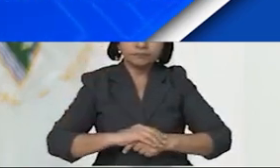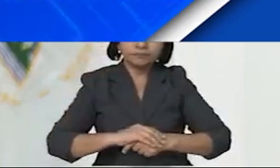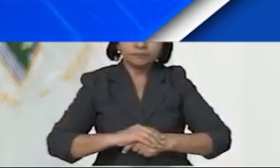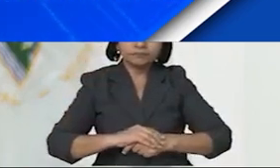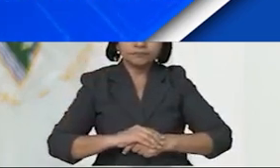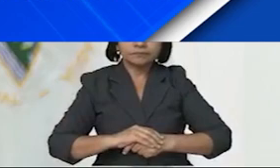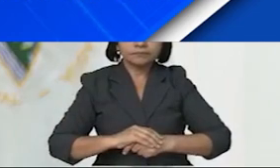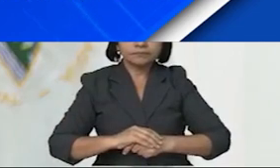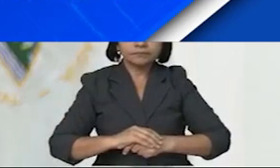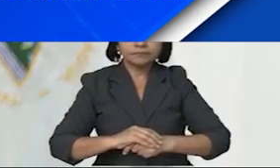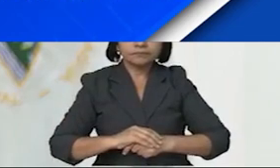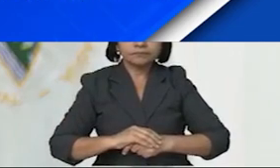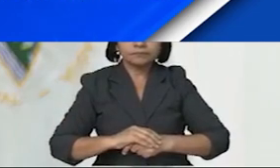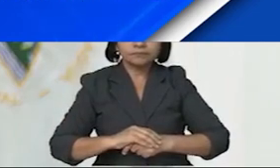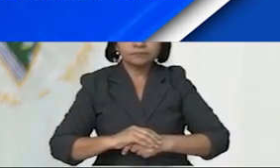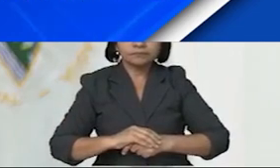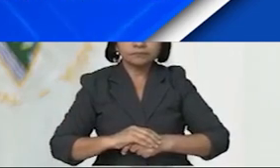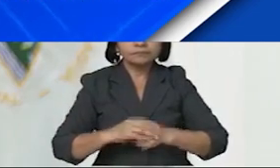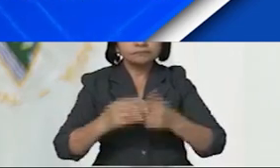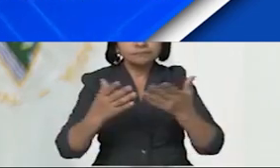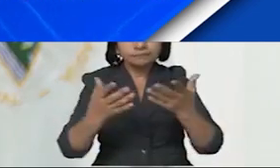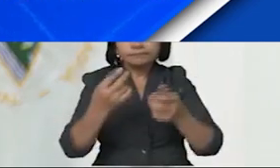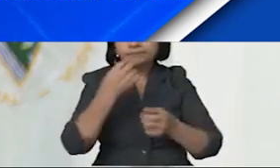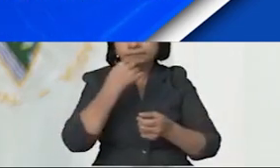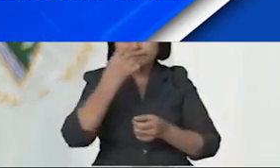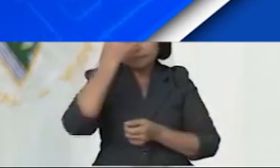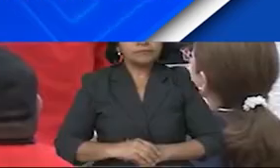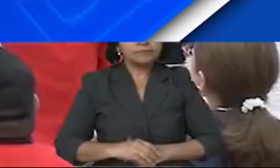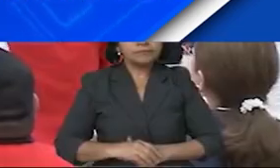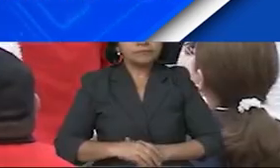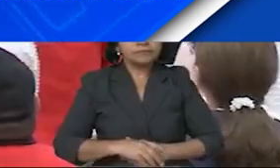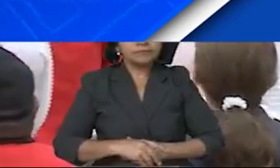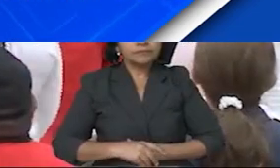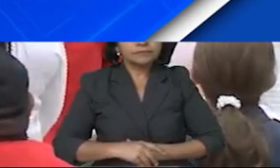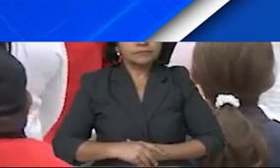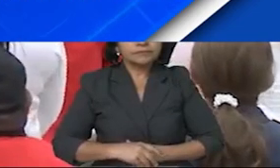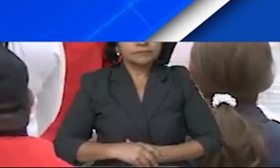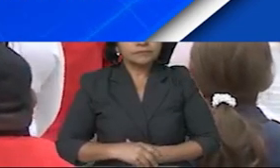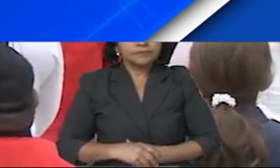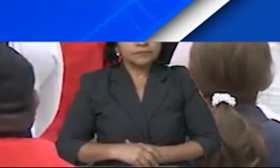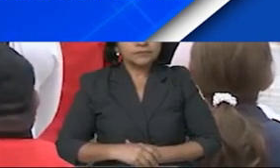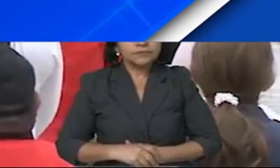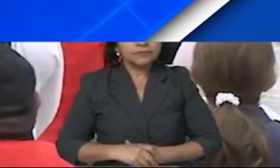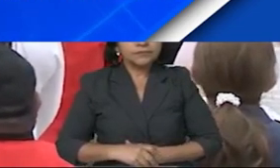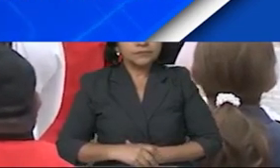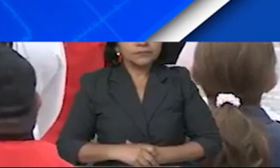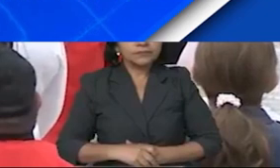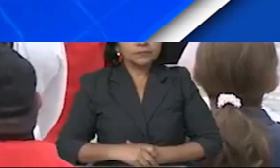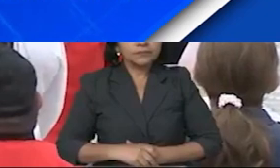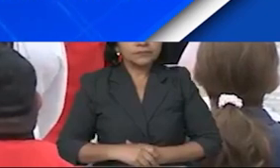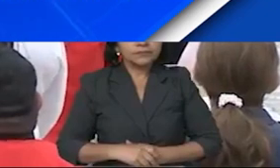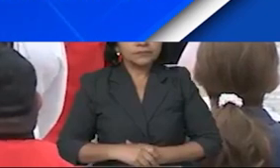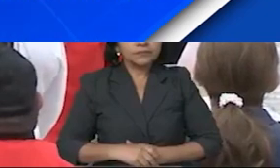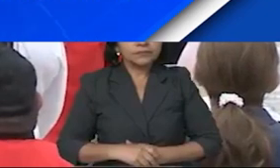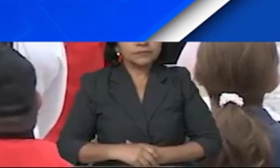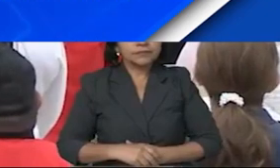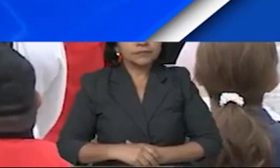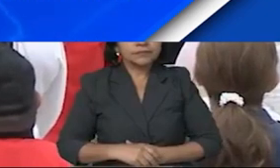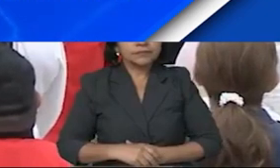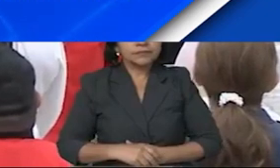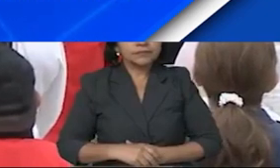tengo el honor de entregar a la familia, a Gilda Lisset, a sus